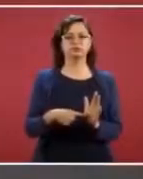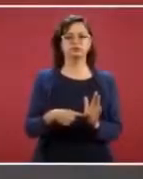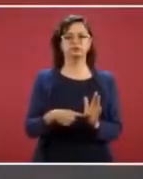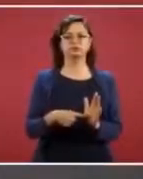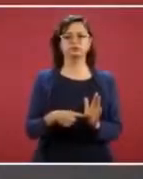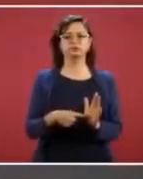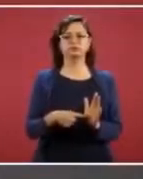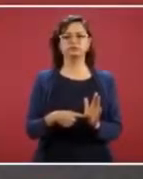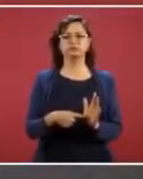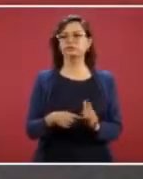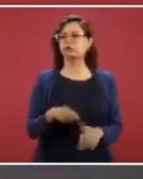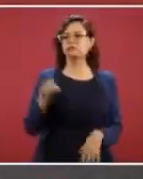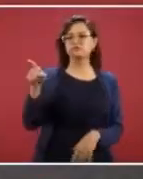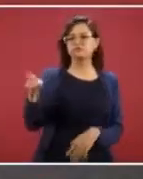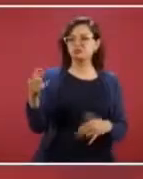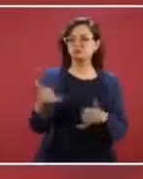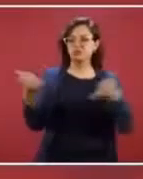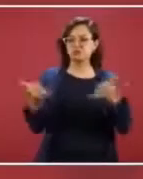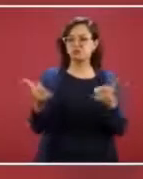fuera de la ley